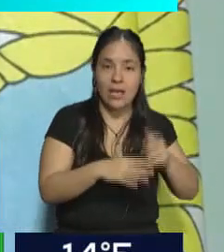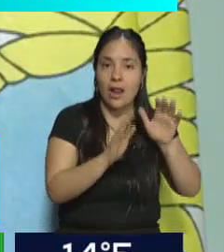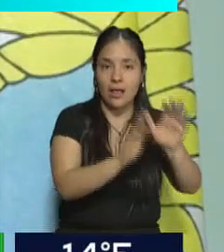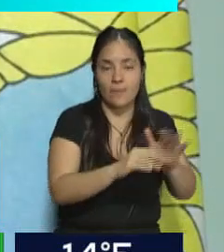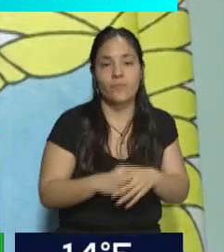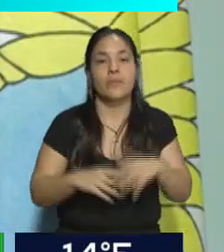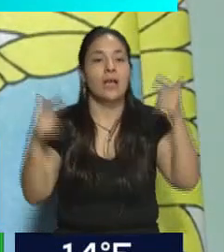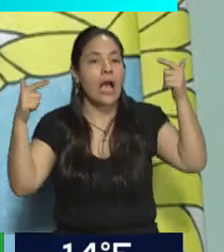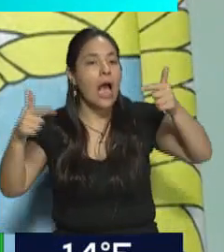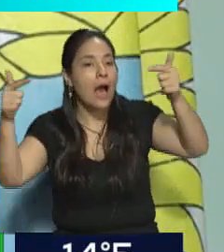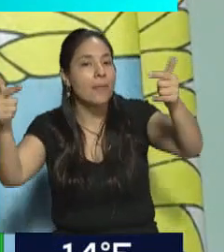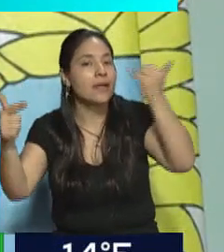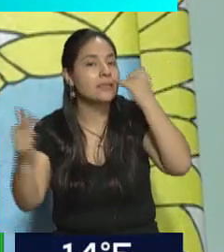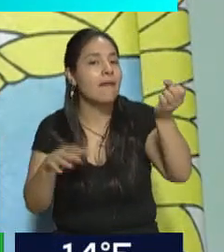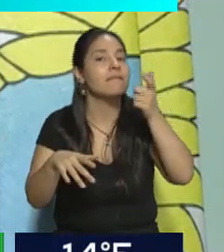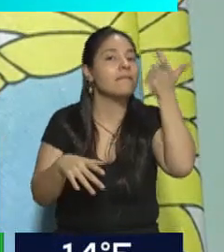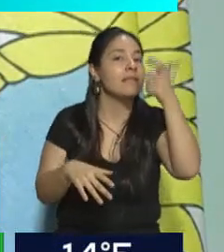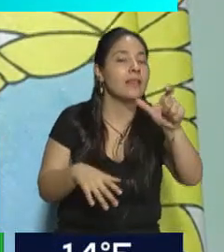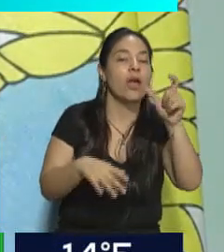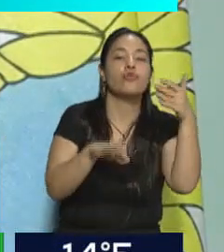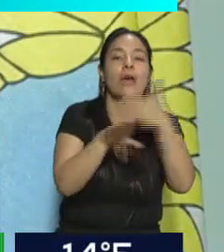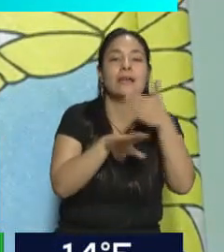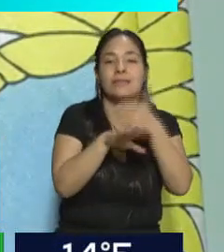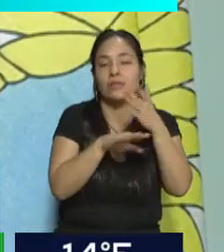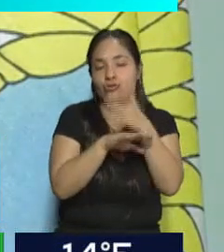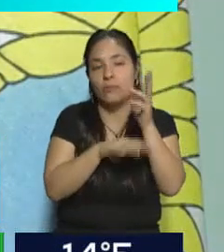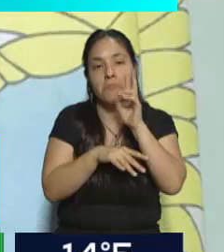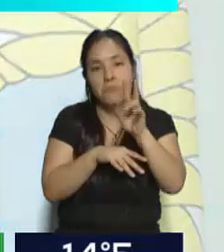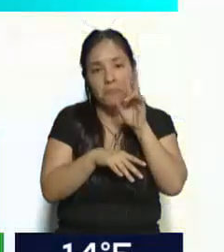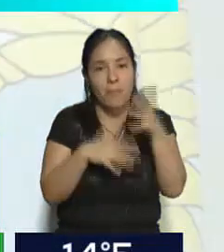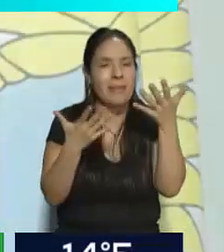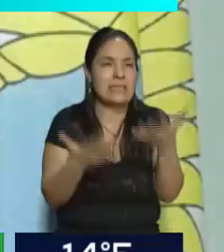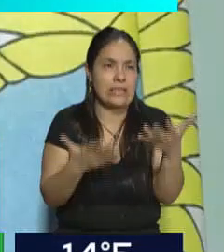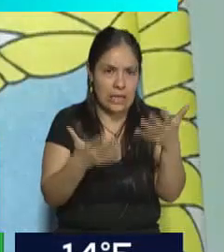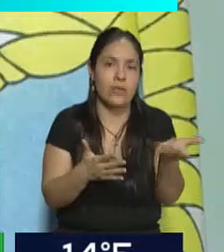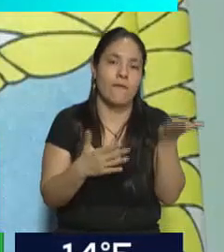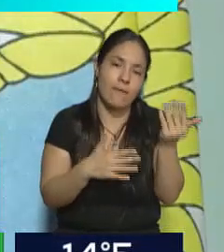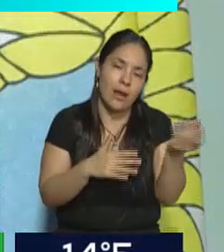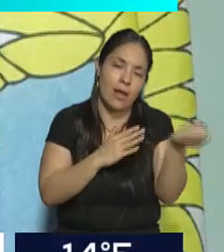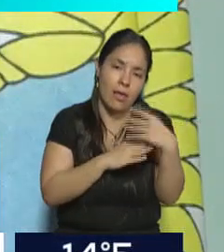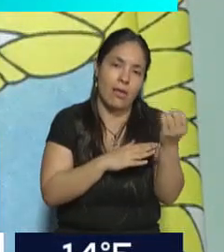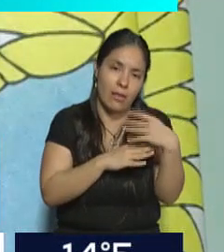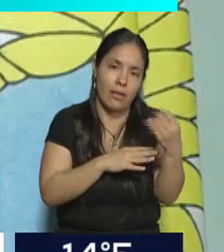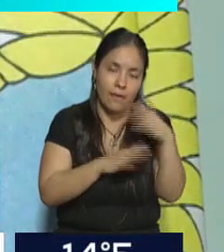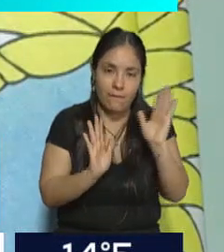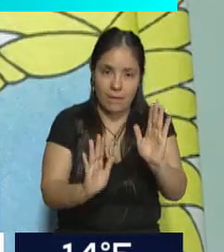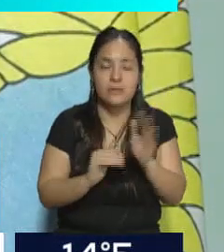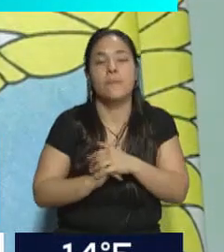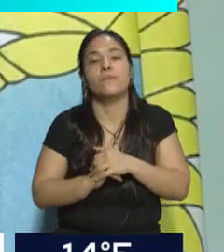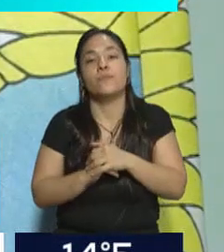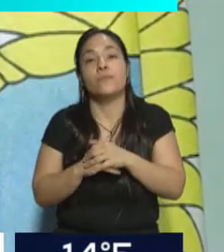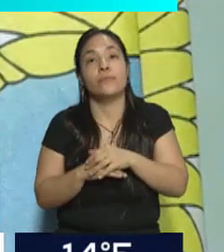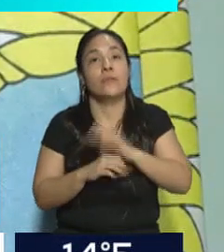cámaras todavía nos faltan otras porque son archivos muy pesados pero con el que ya tenemos tenemos la